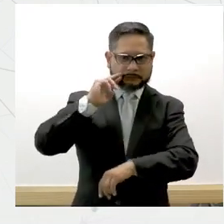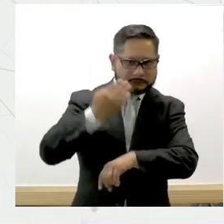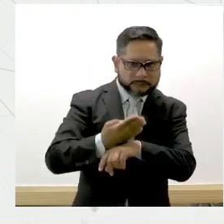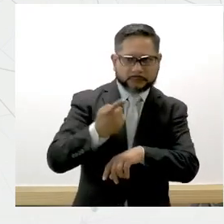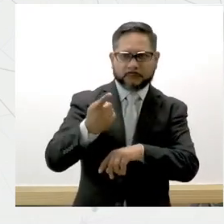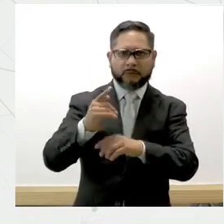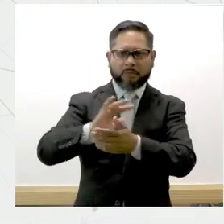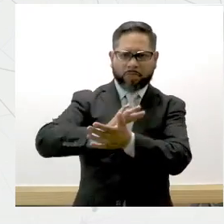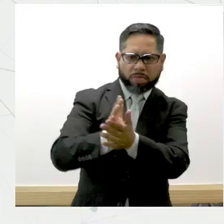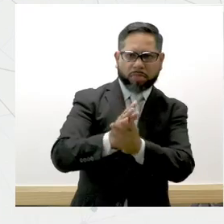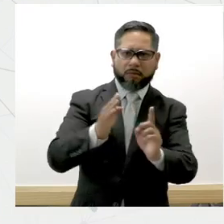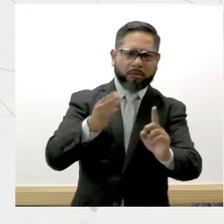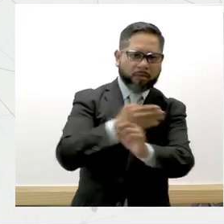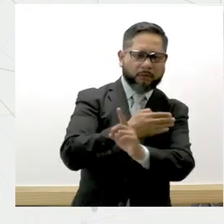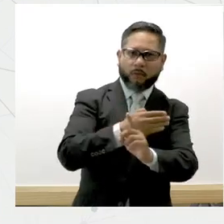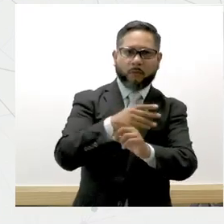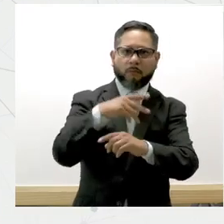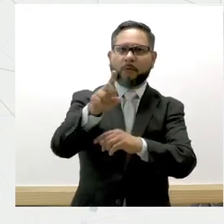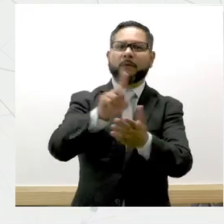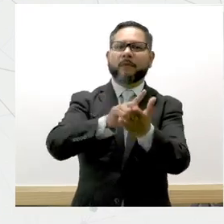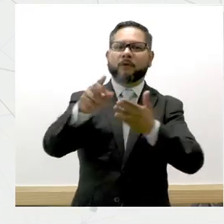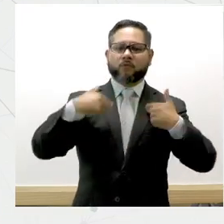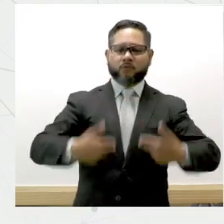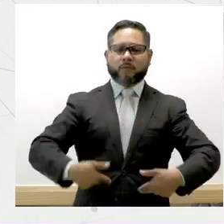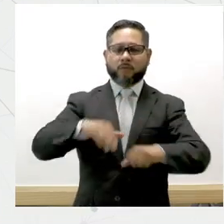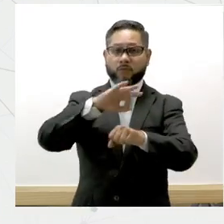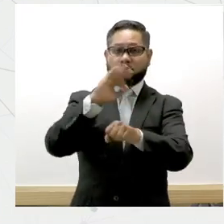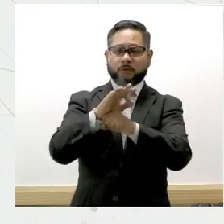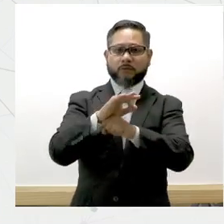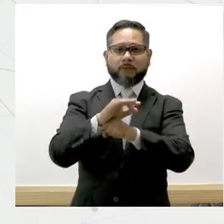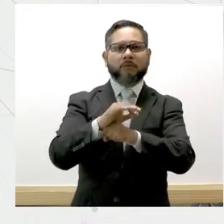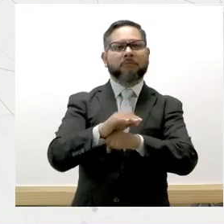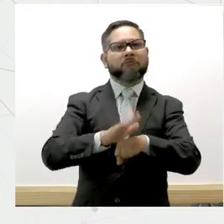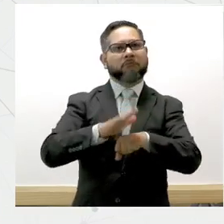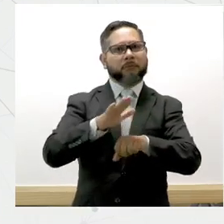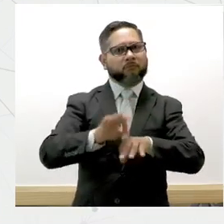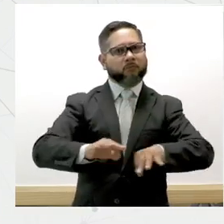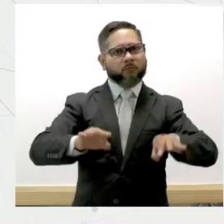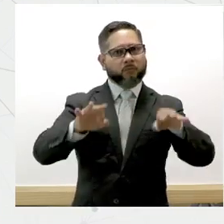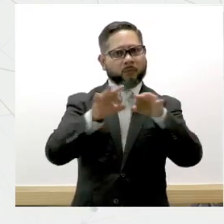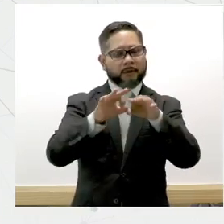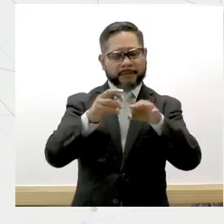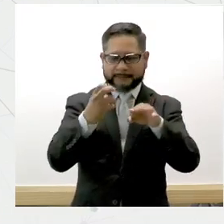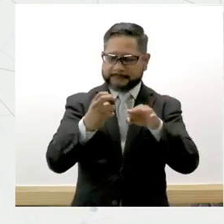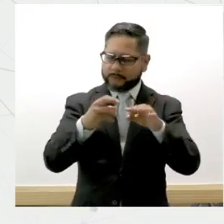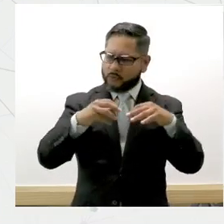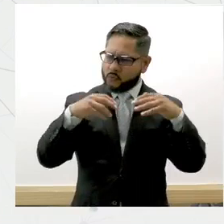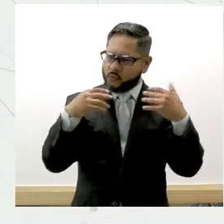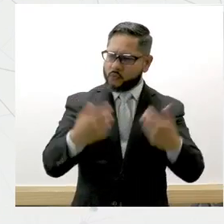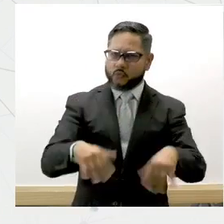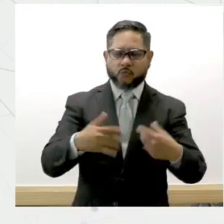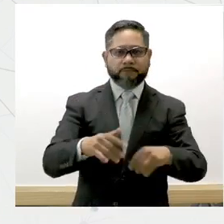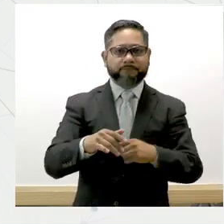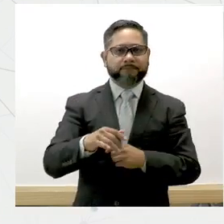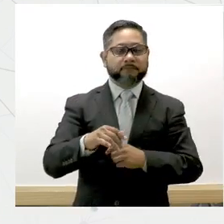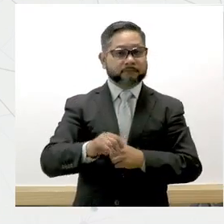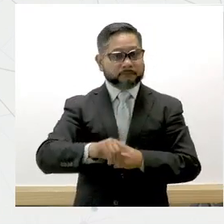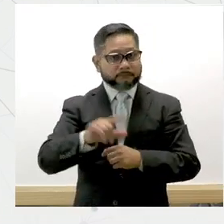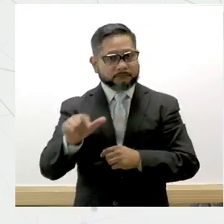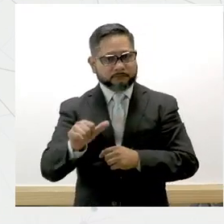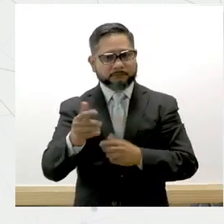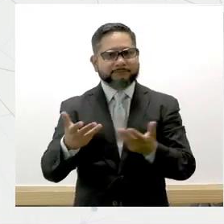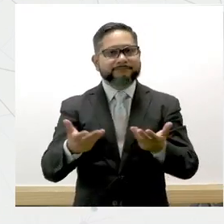tiene sesgos y protege los derechos humanos. Este es un tema absolutamente crucial. Después, tenemos